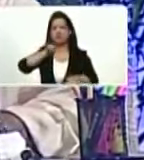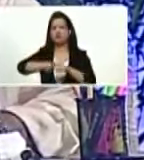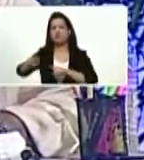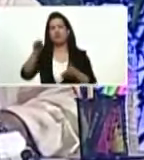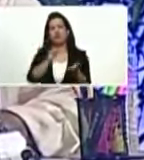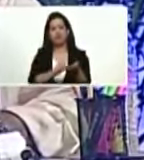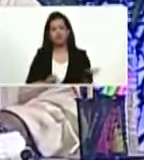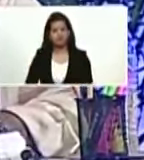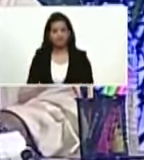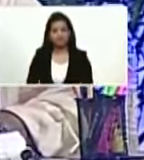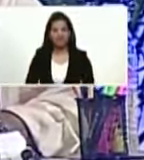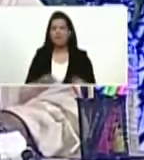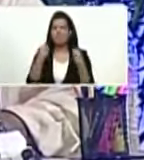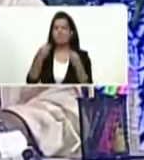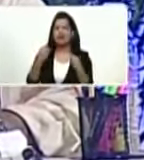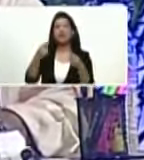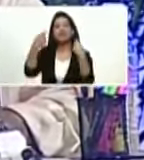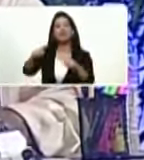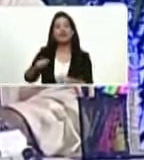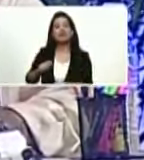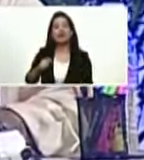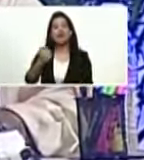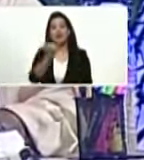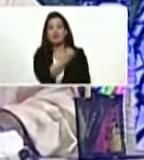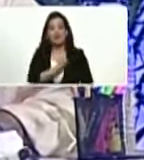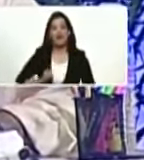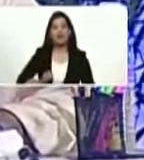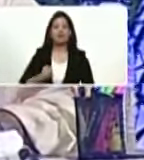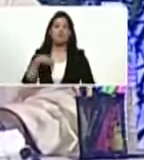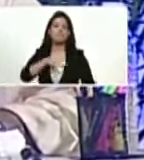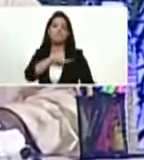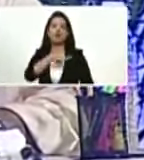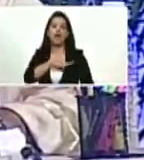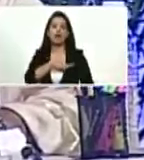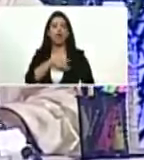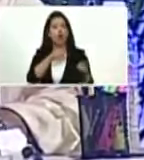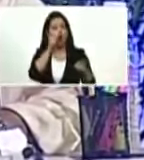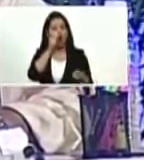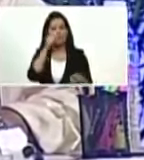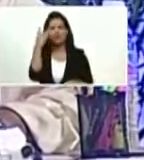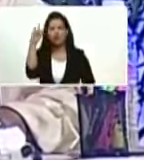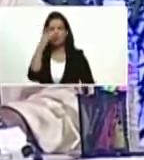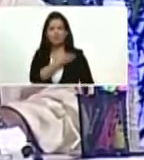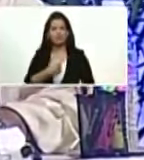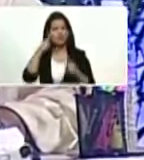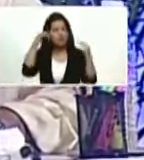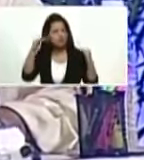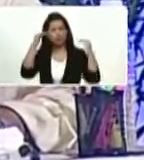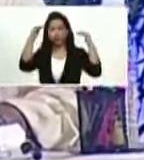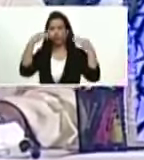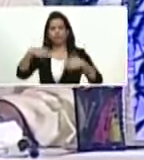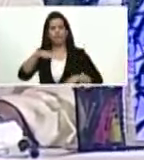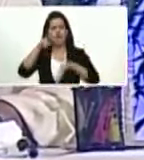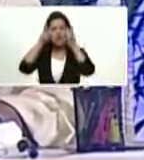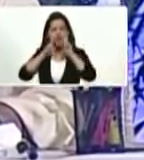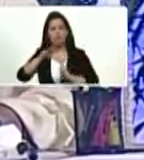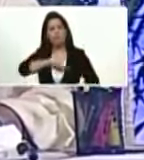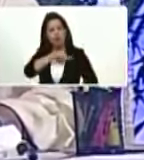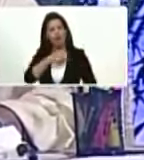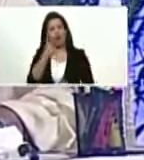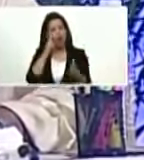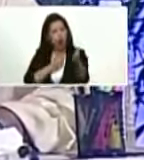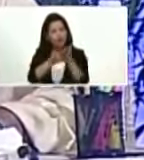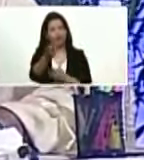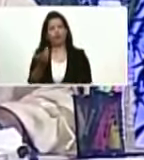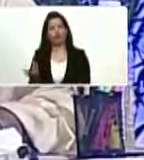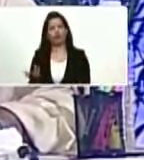tratando de vulnerar la moral de un hombre, de la integridad, de la altura, de la capacidad de Evo Morales Ayma. Lo mismo